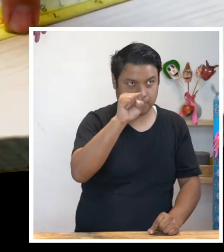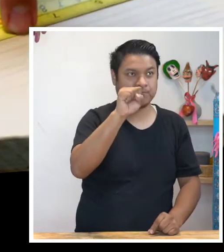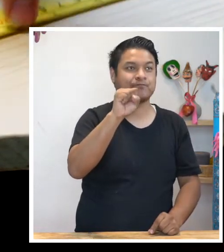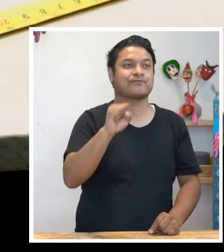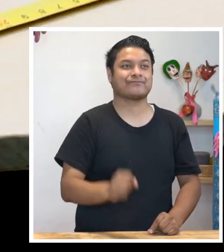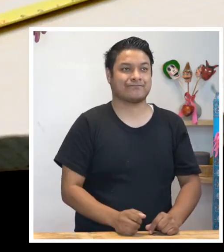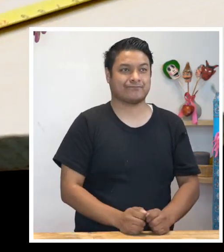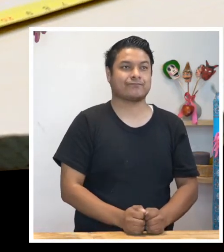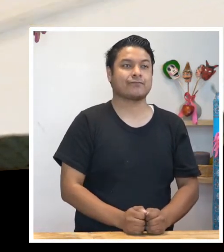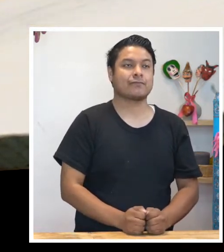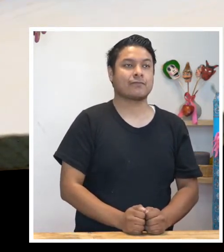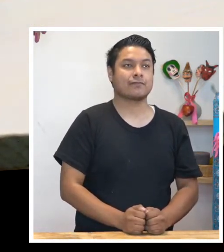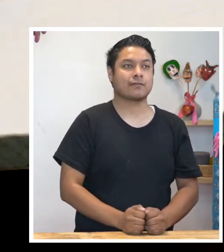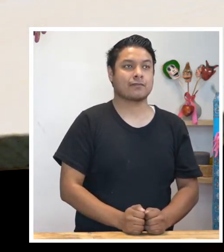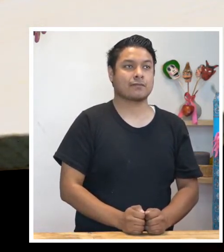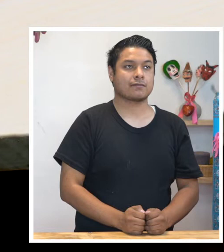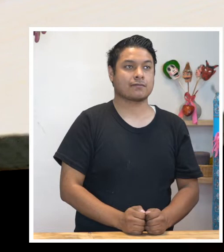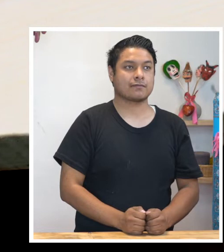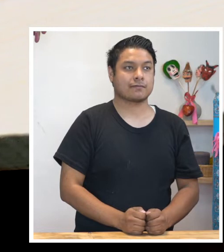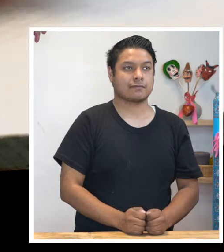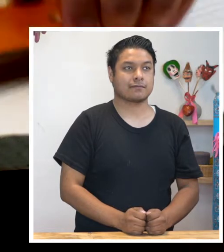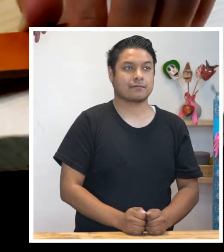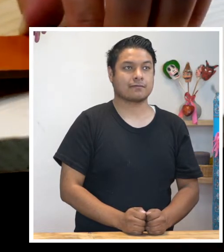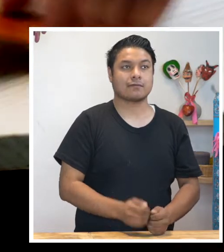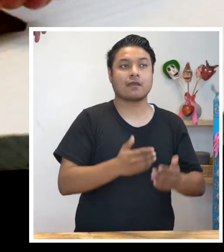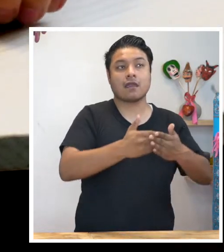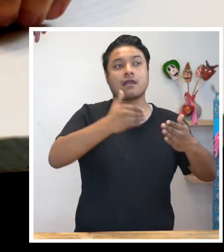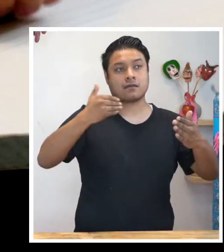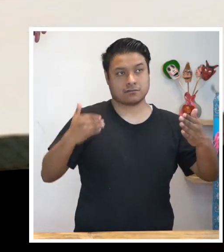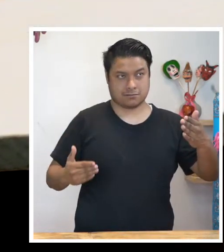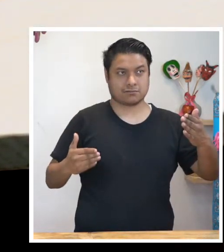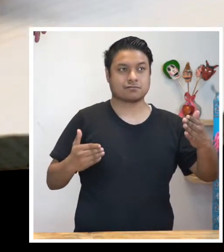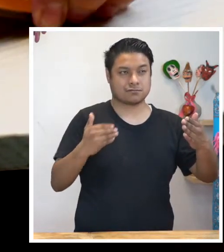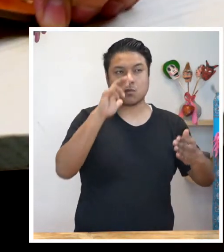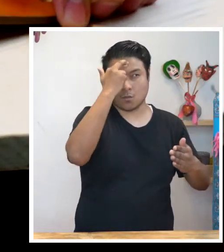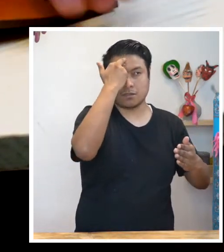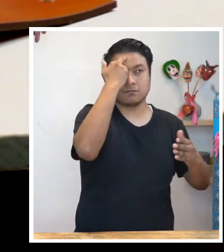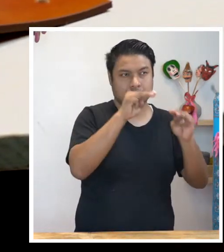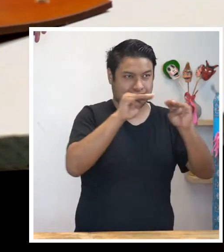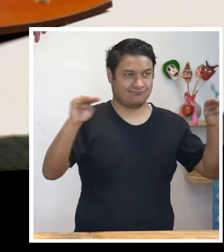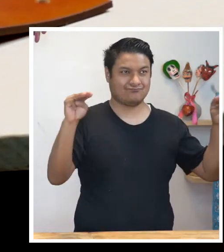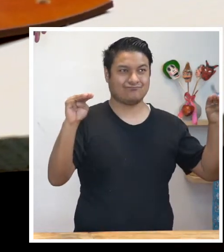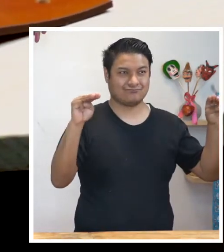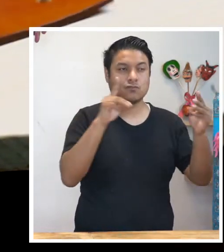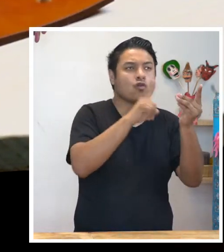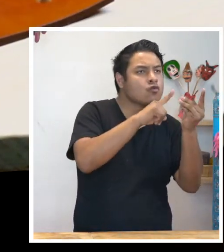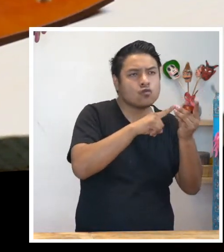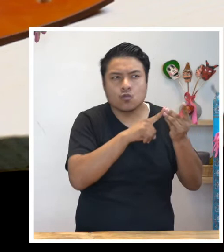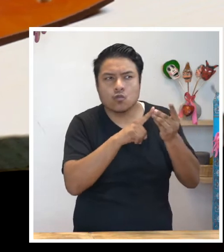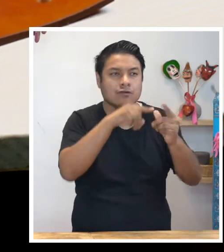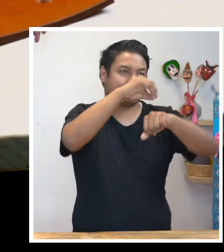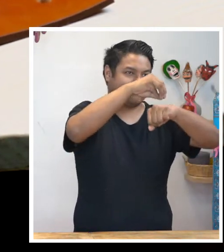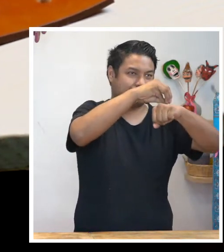hicimos las marcas correspondientes a la altura donde queramos que esté la jaladera. En este caso yo elegí a